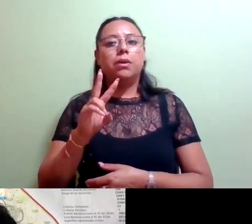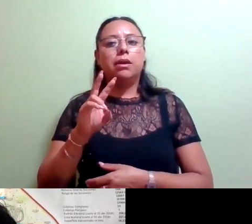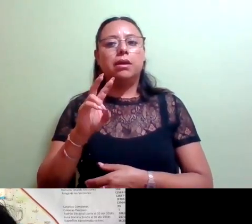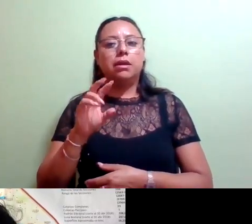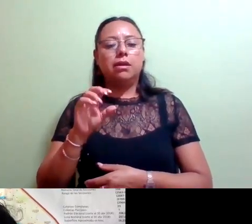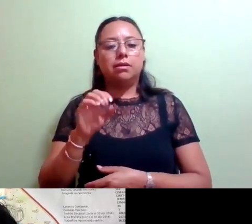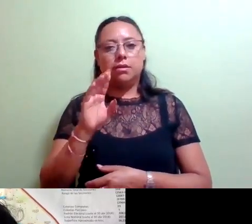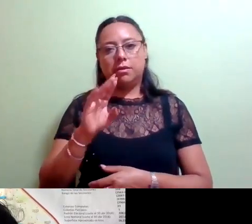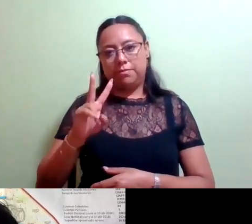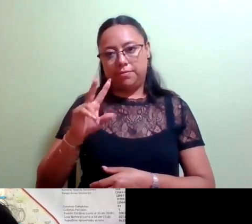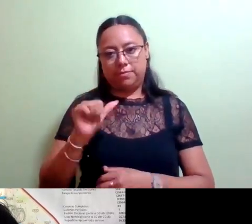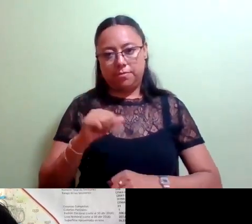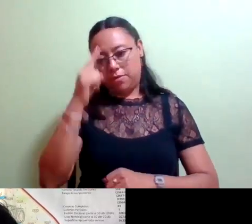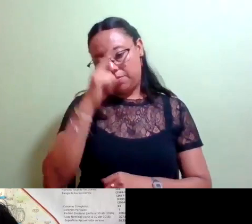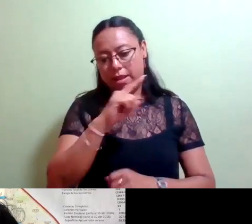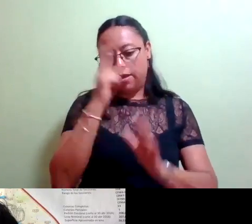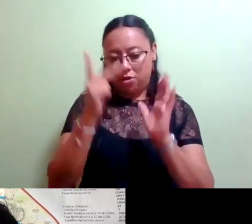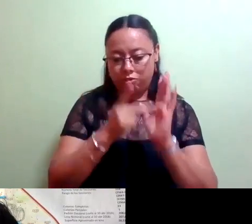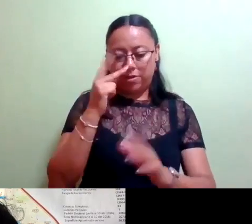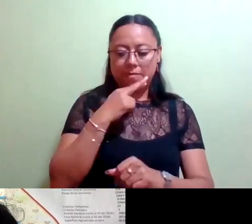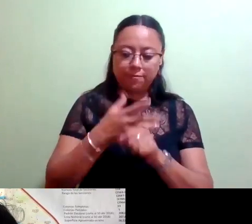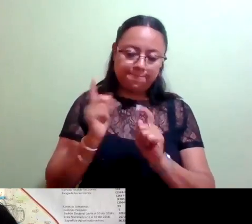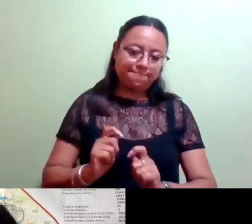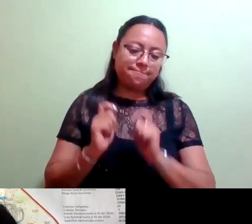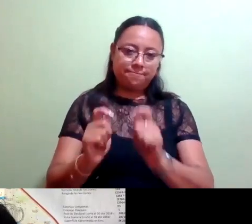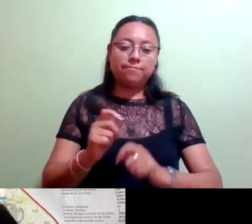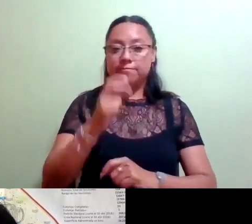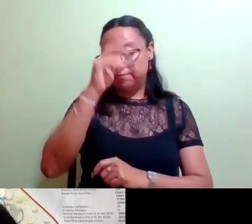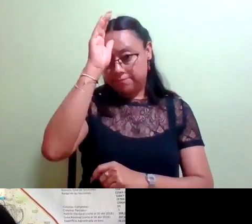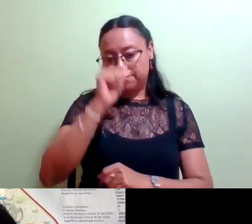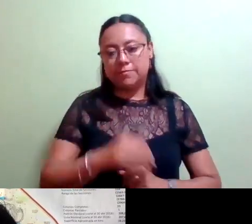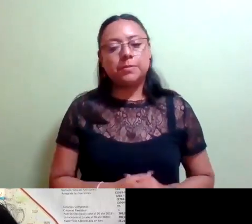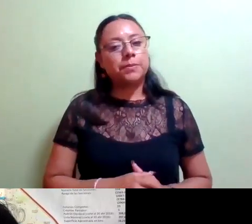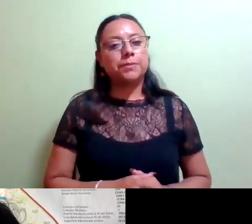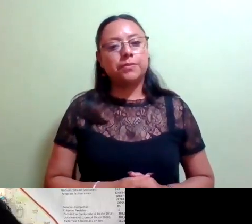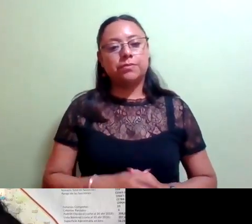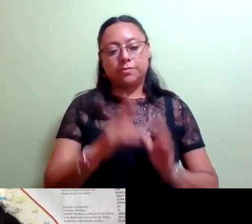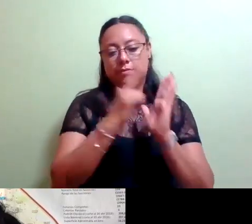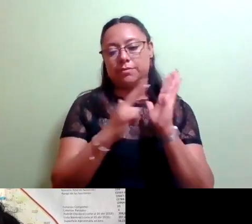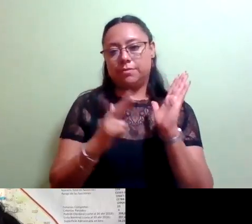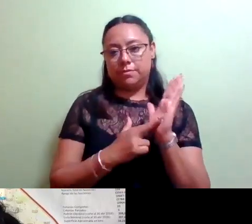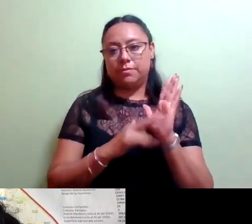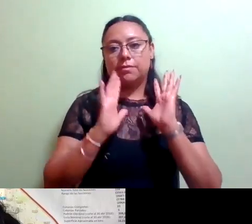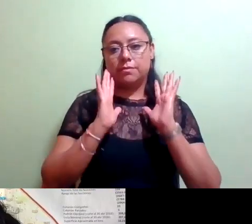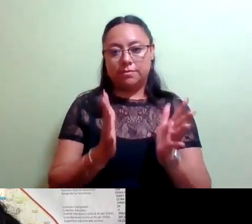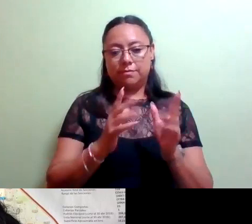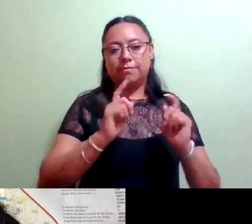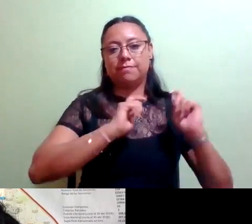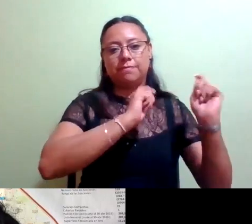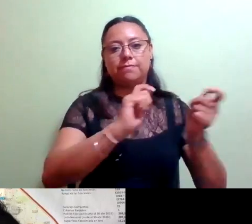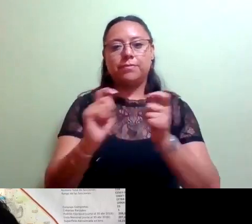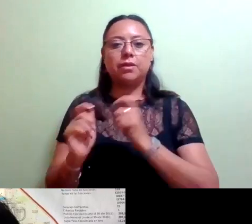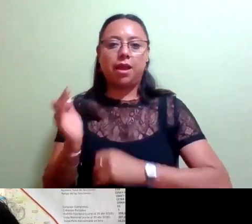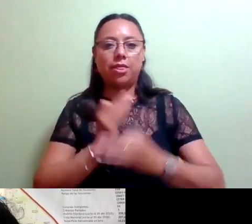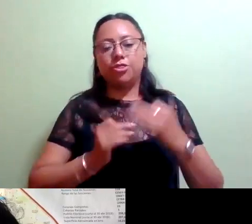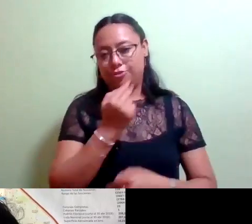Roldán Dávila para ser reelecta. Este acuerdo y estas bases ya fueron distribuidas a todas y